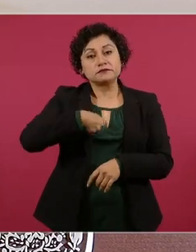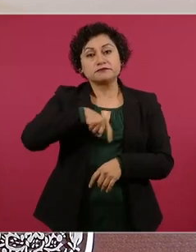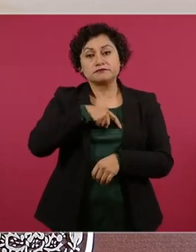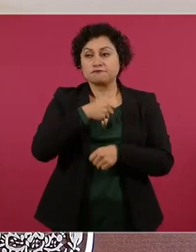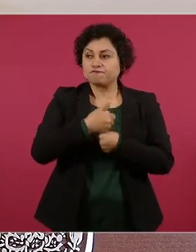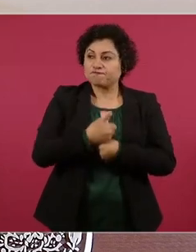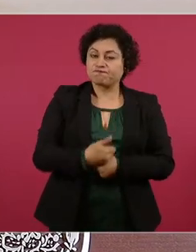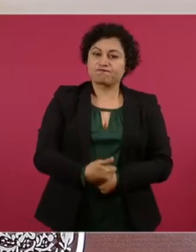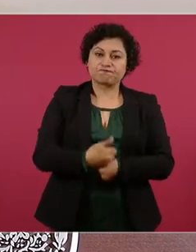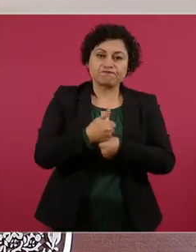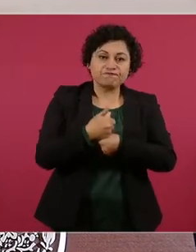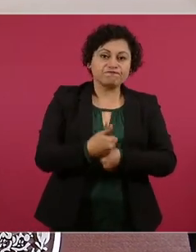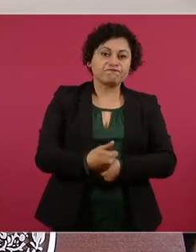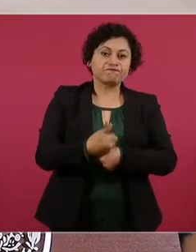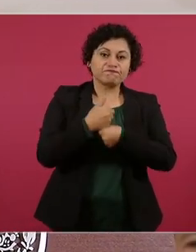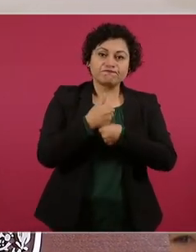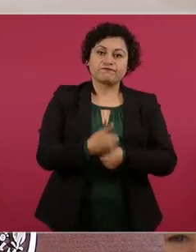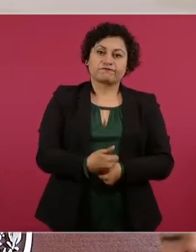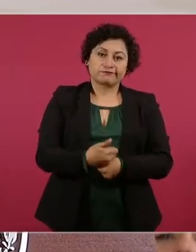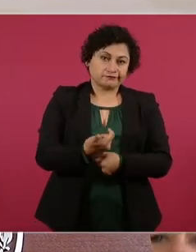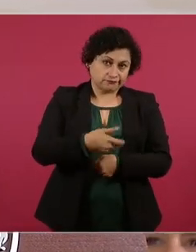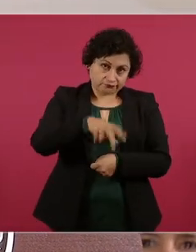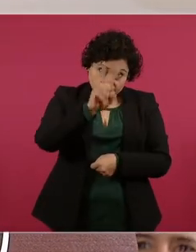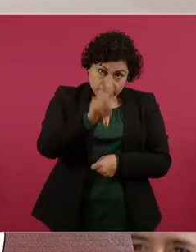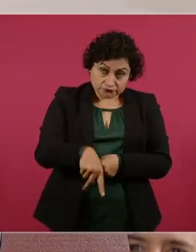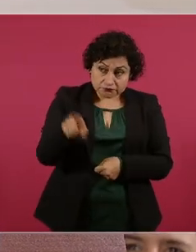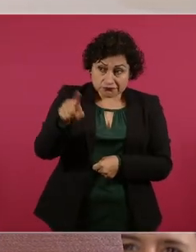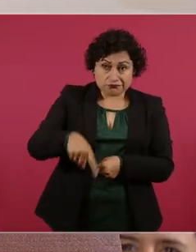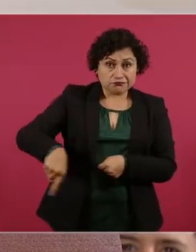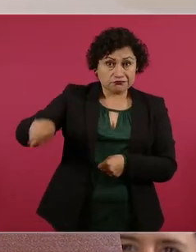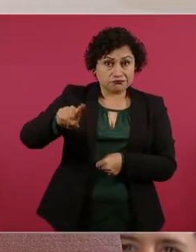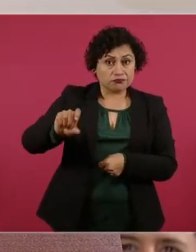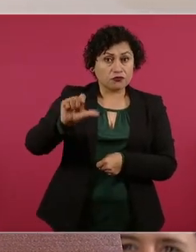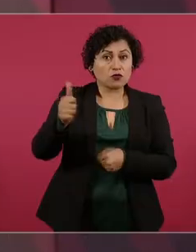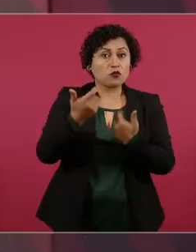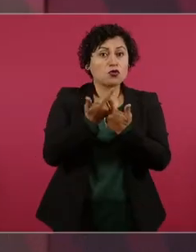pero ellos nos robaban las elecciones.